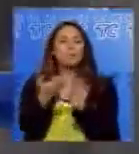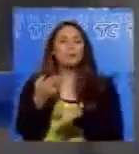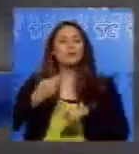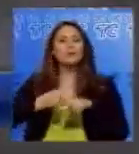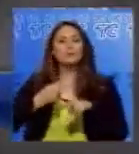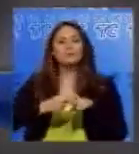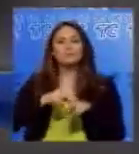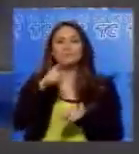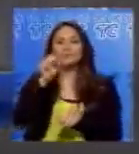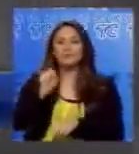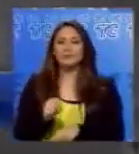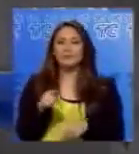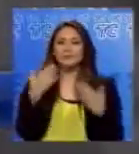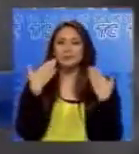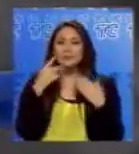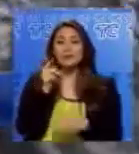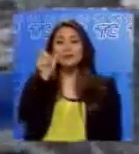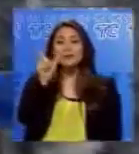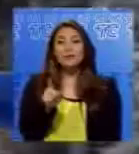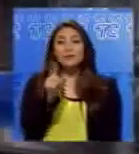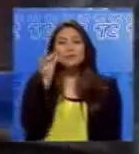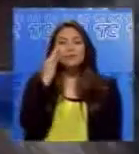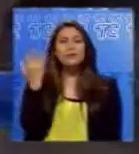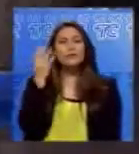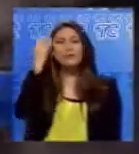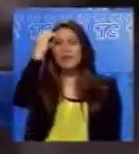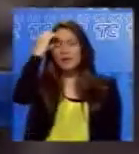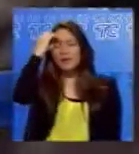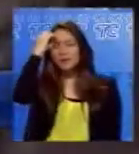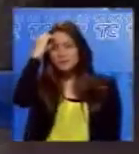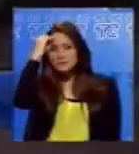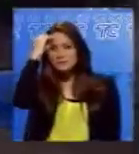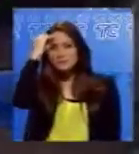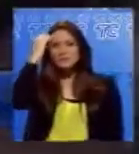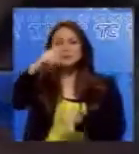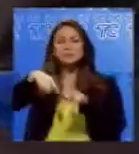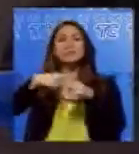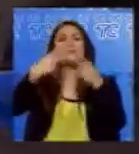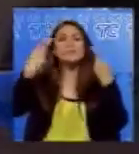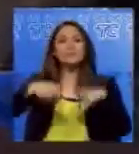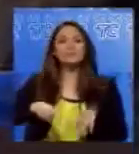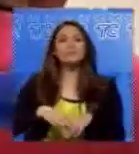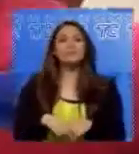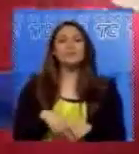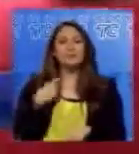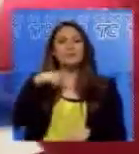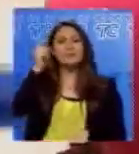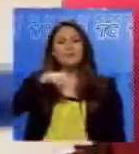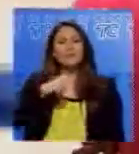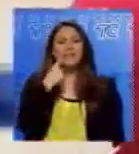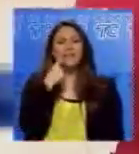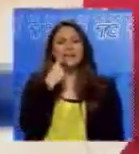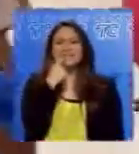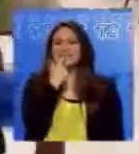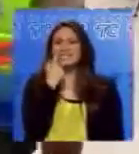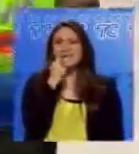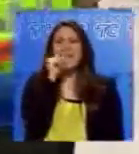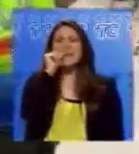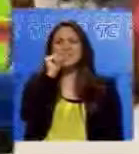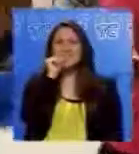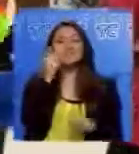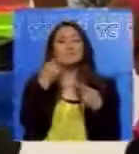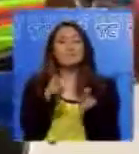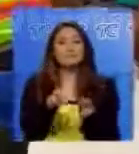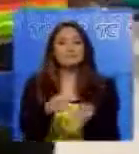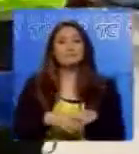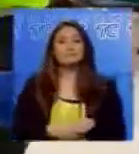Isla Trinitaria. Una de las mujeres le habría mordido en la ceja y hasta le quiso cercenar con los dientes el dedo. Ahí